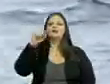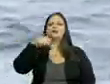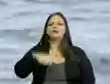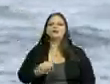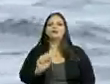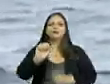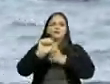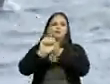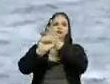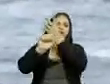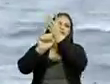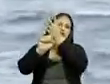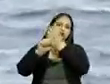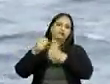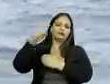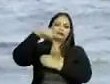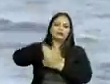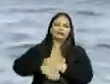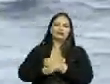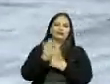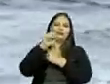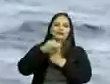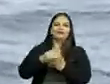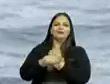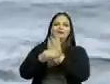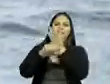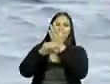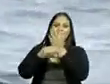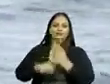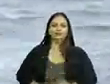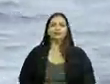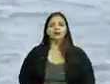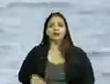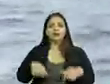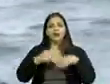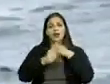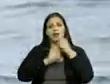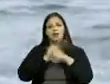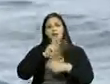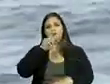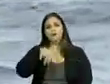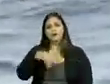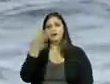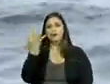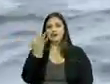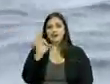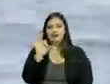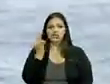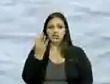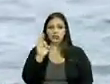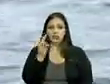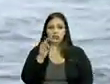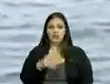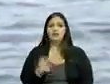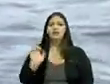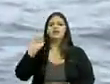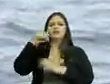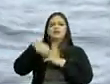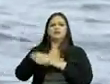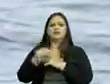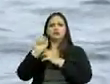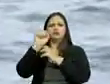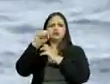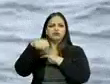trata del avistamiento de ballenas de este año 2019, donde nadan aproximadamente 7.000